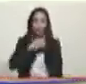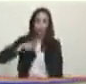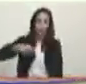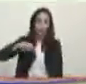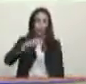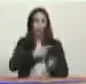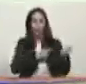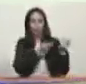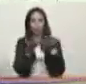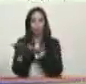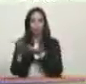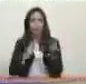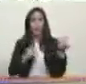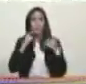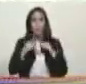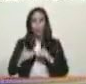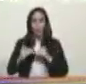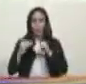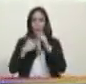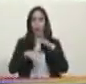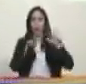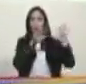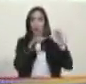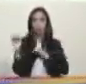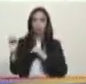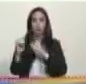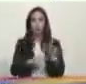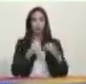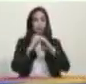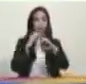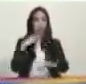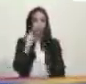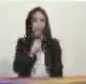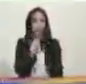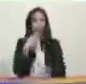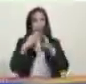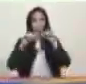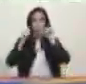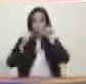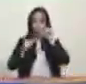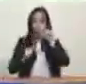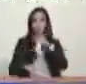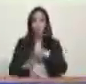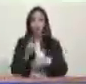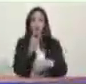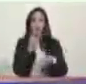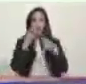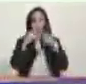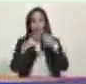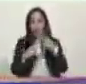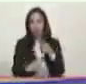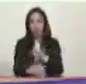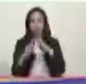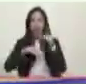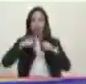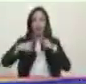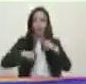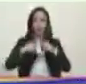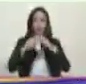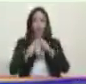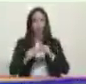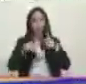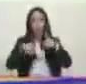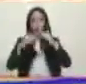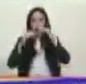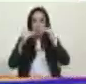para reparar en esta primera fase 800 unidades de transporte con todos estos repuestos que estamos entregando. Esta segunda fase vamos a reparar